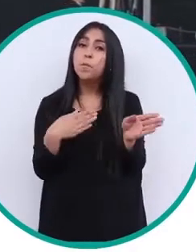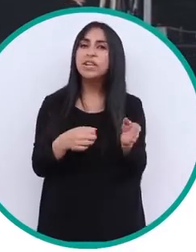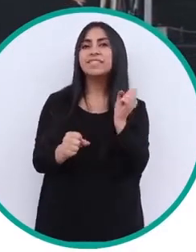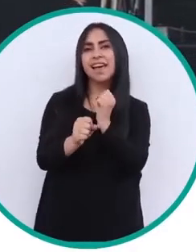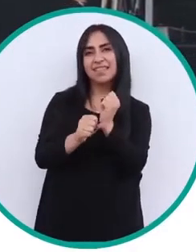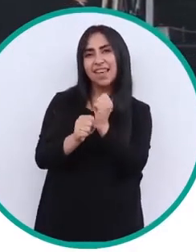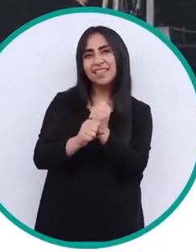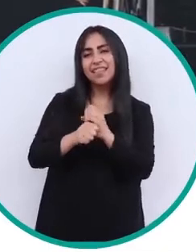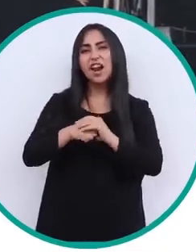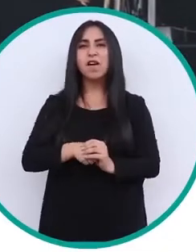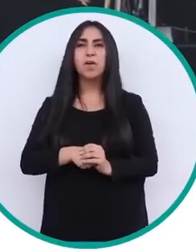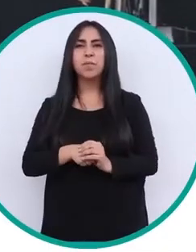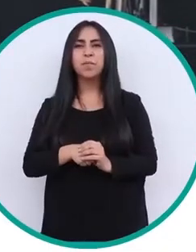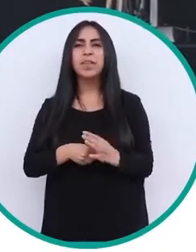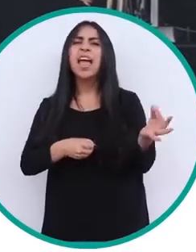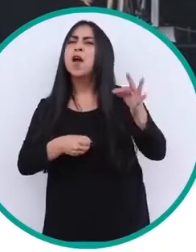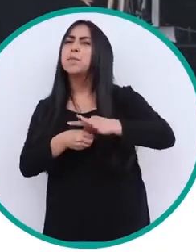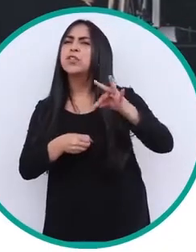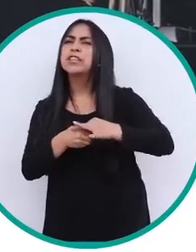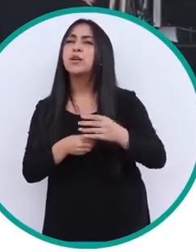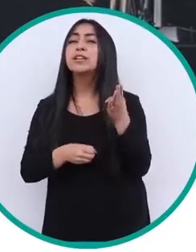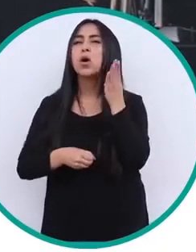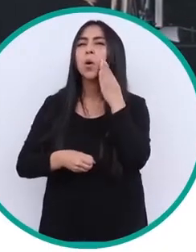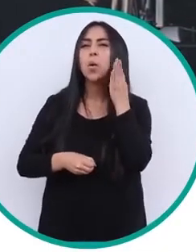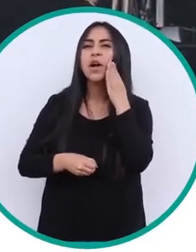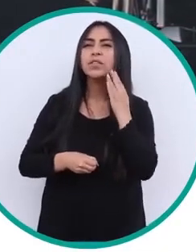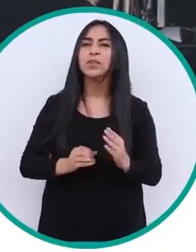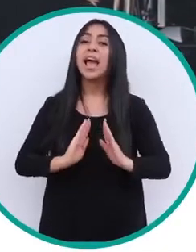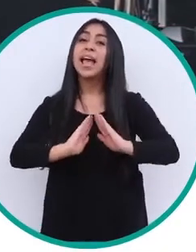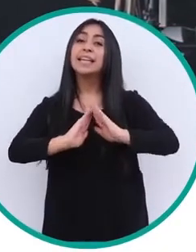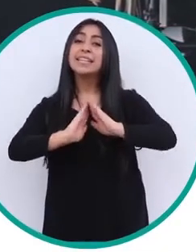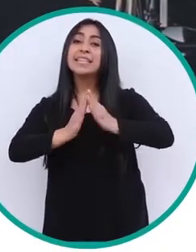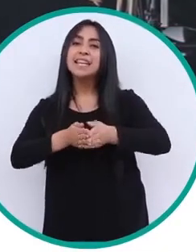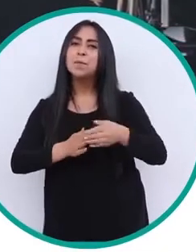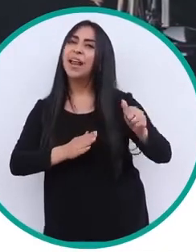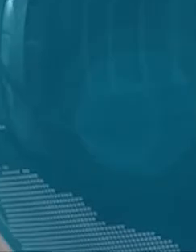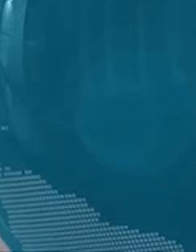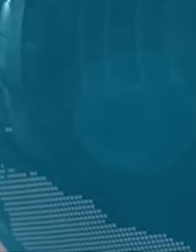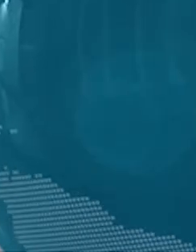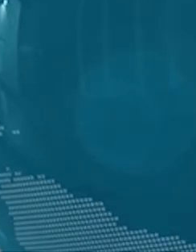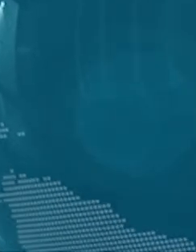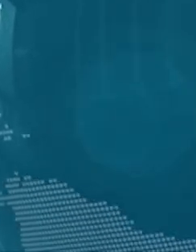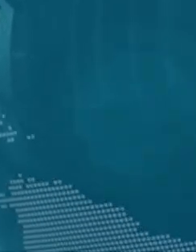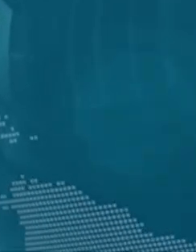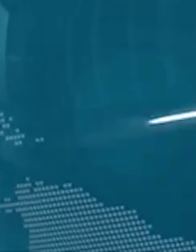con Discapacidad el 10 de diciembre, de 9 de la mañana a 3 de la tarde.